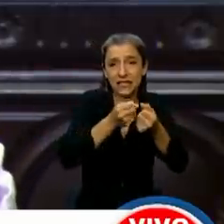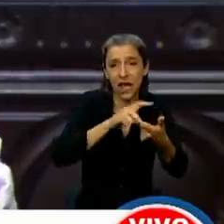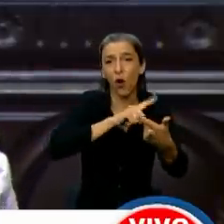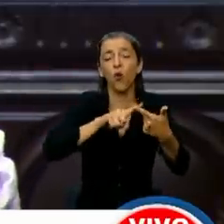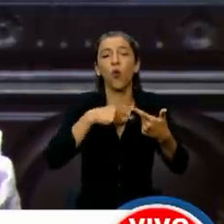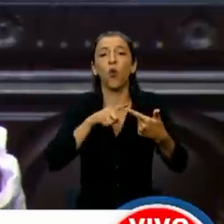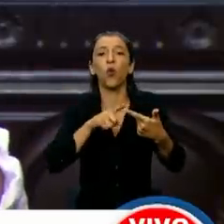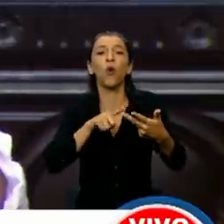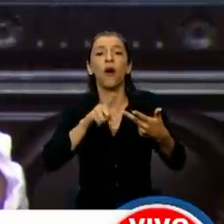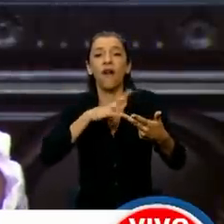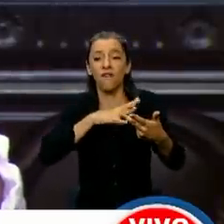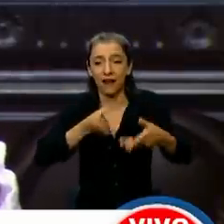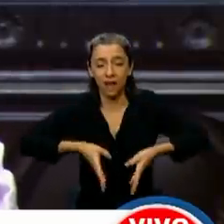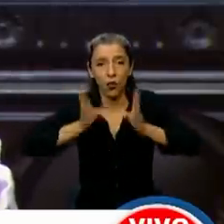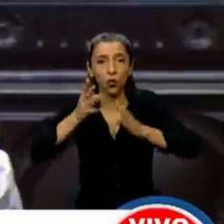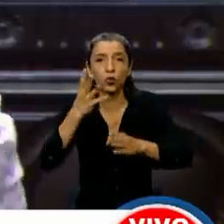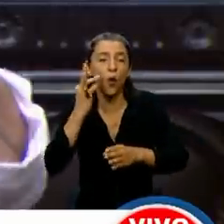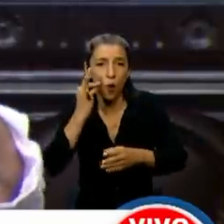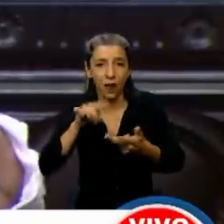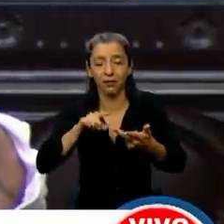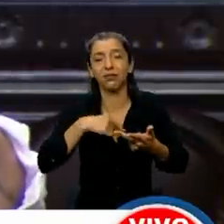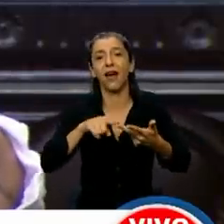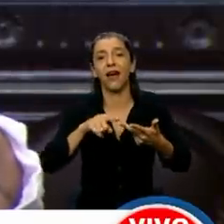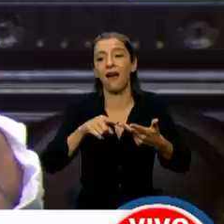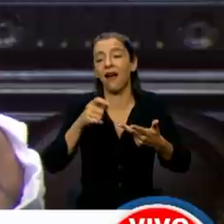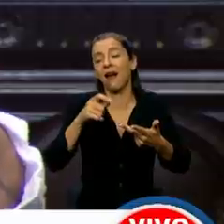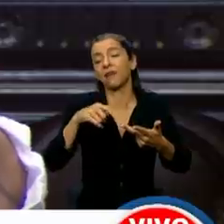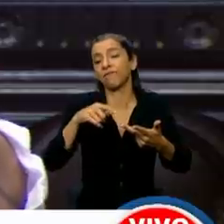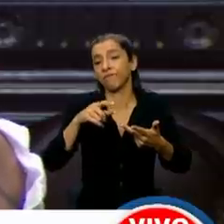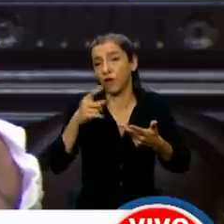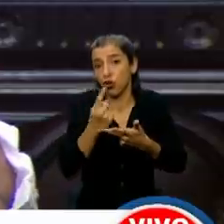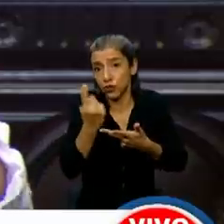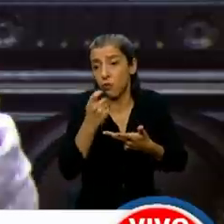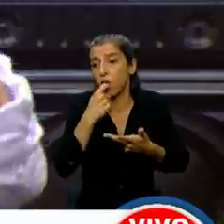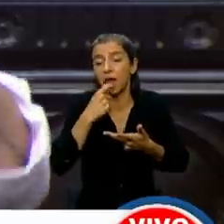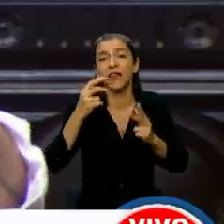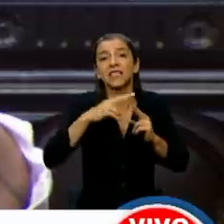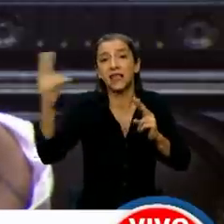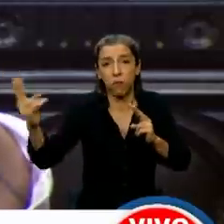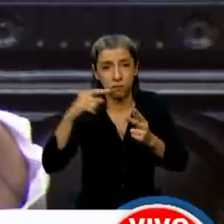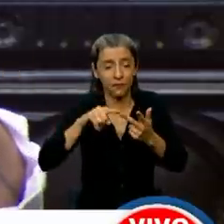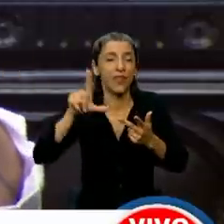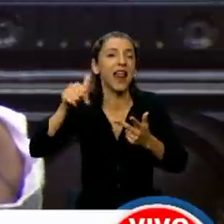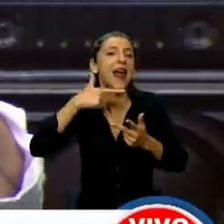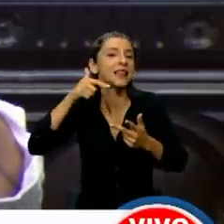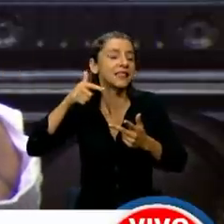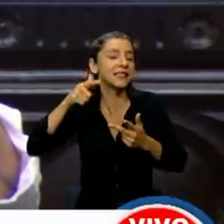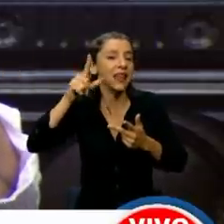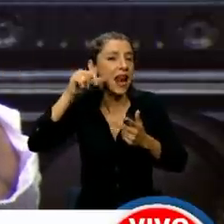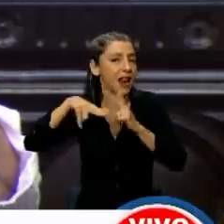poder construir el empalme de la ruta 40 no se va a poder realizar el paso de las leñas no se va a poder